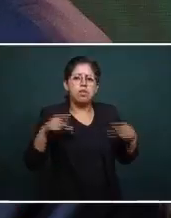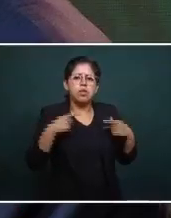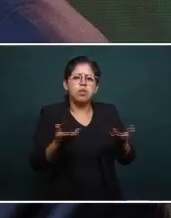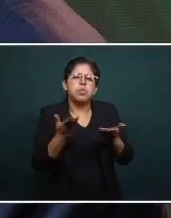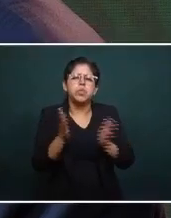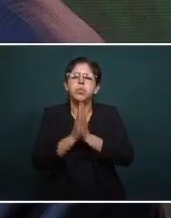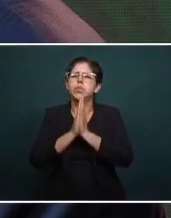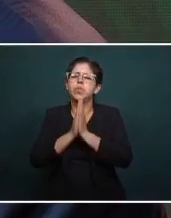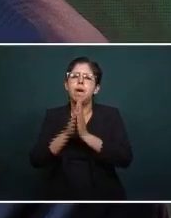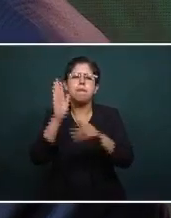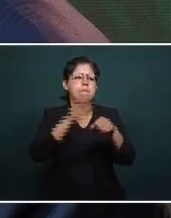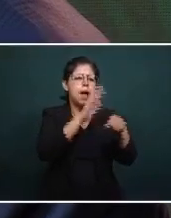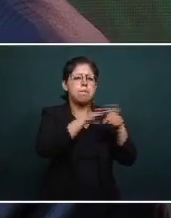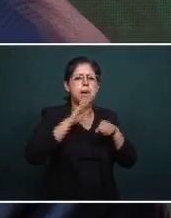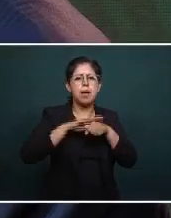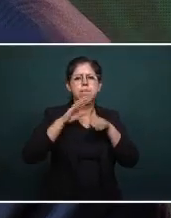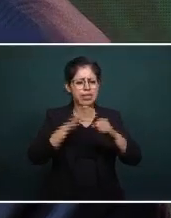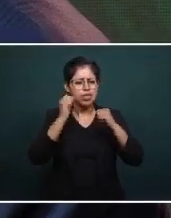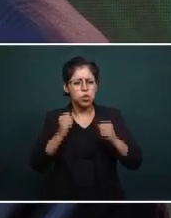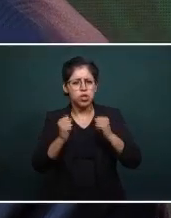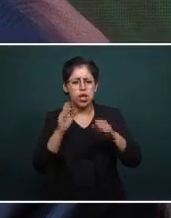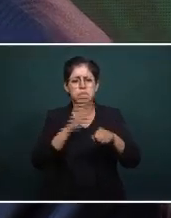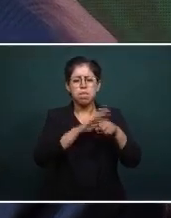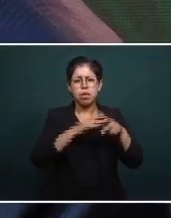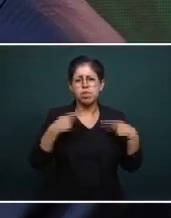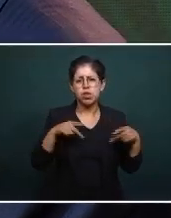también el gobernador.